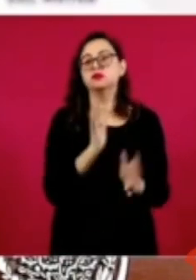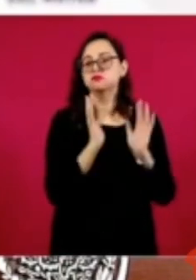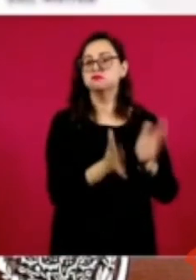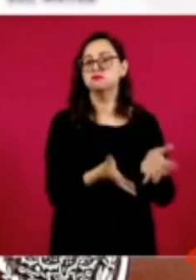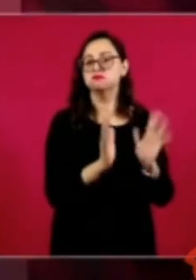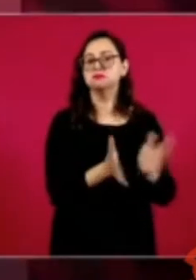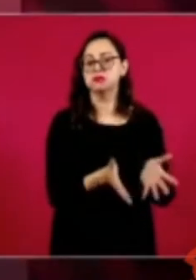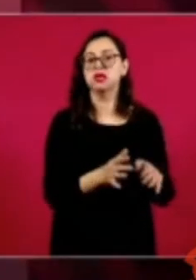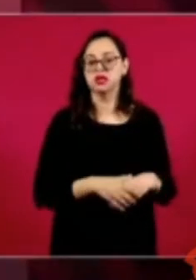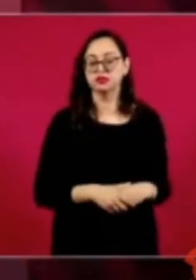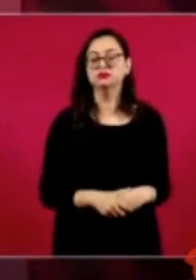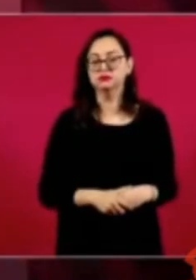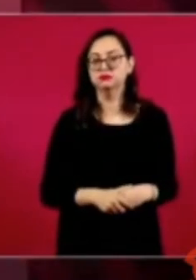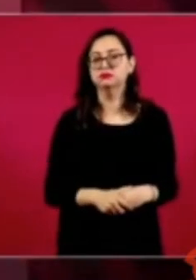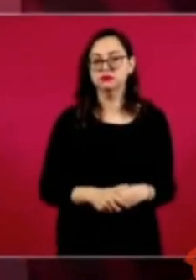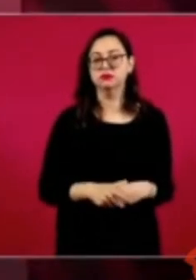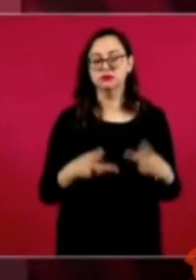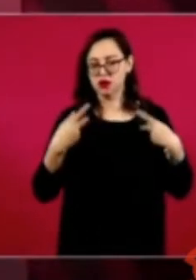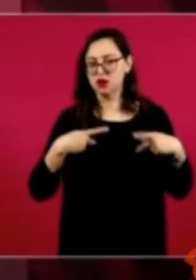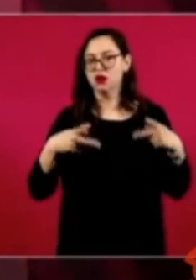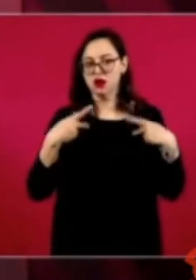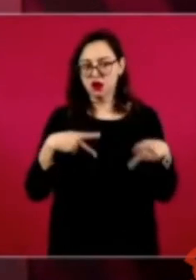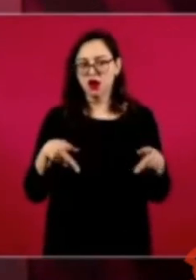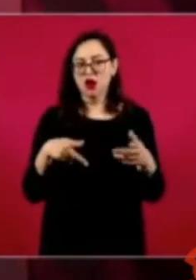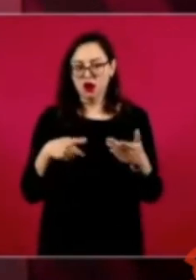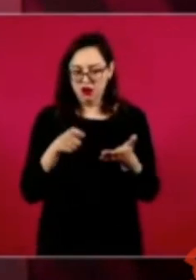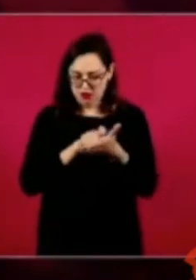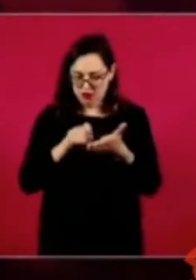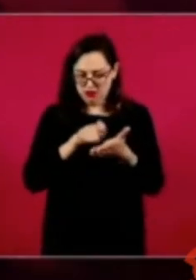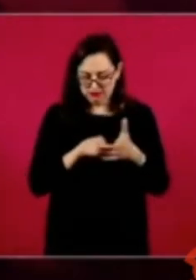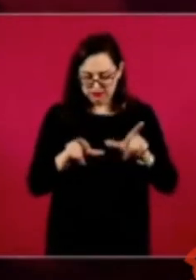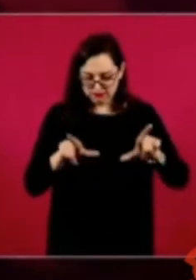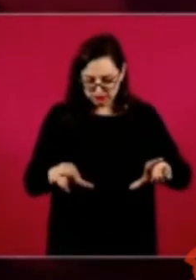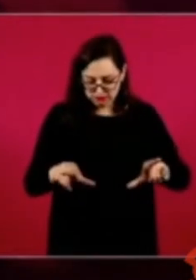de recetas surtidas en el ISSSTE.